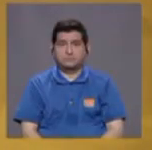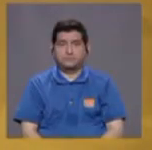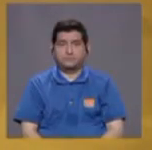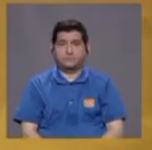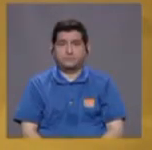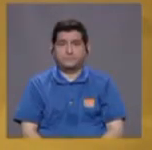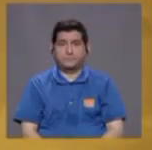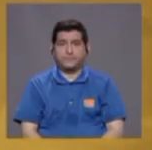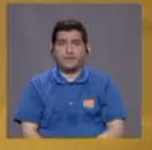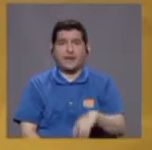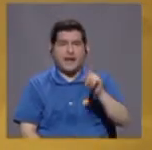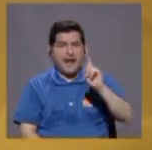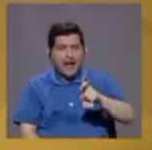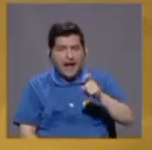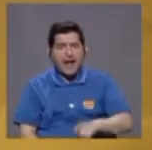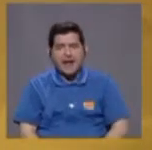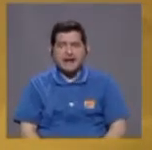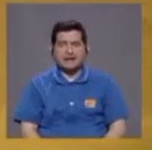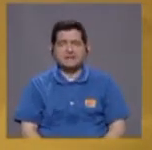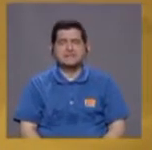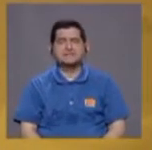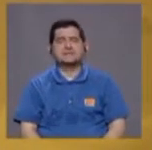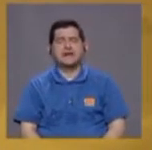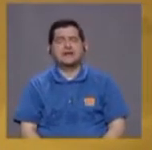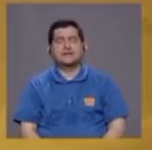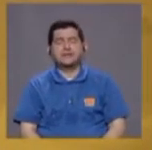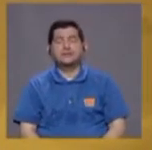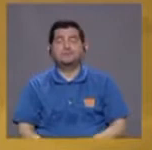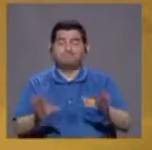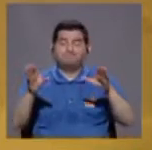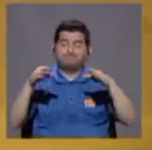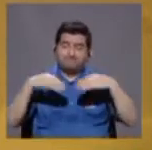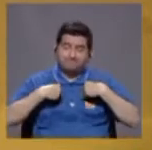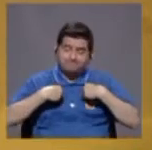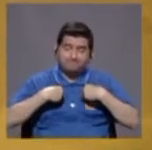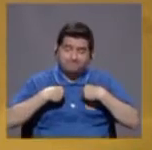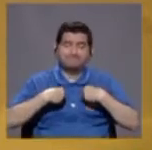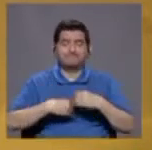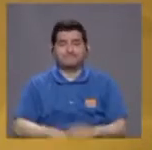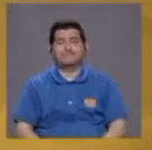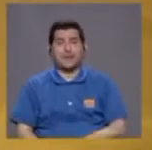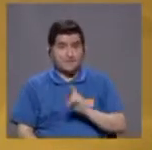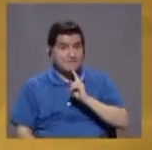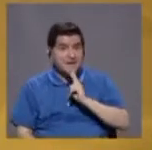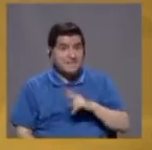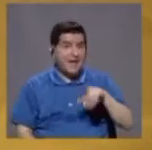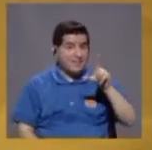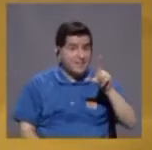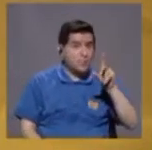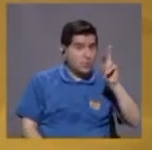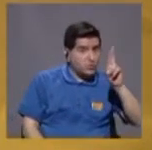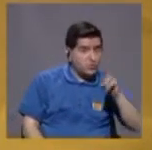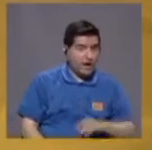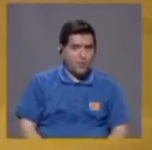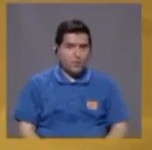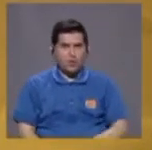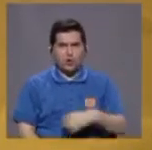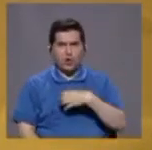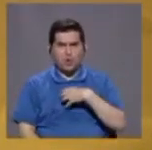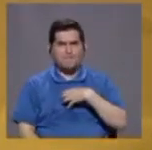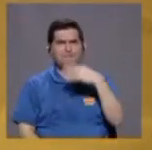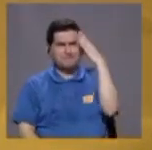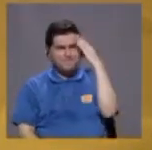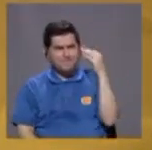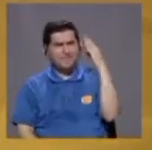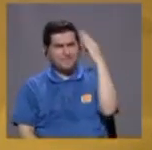Tenemos que reconocer, no es así, Luis Raúl, que nuestras propias